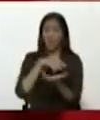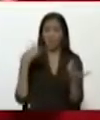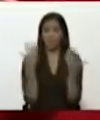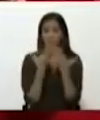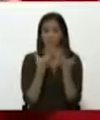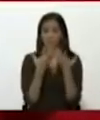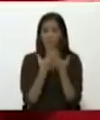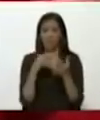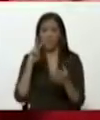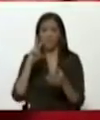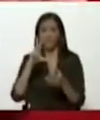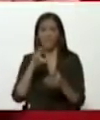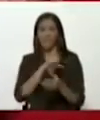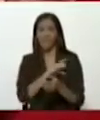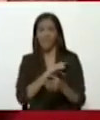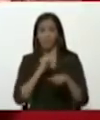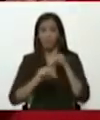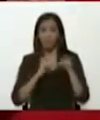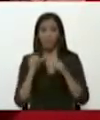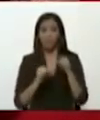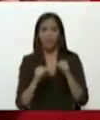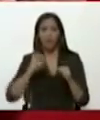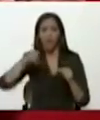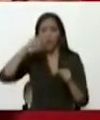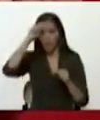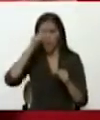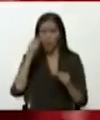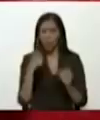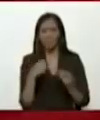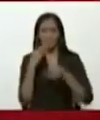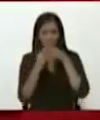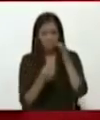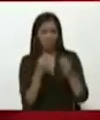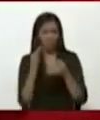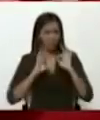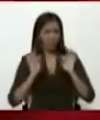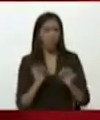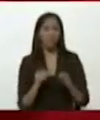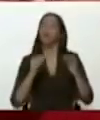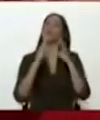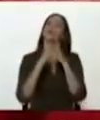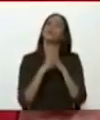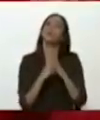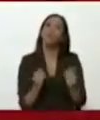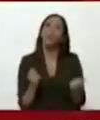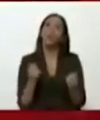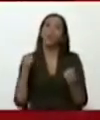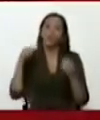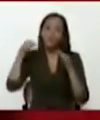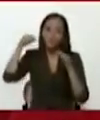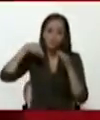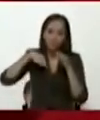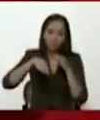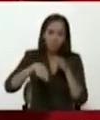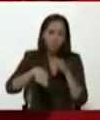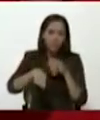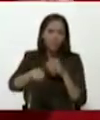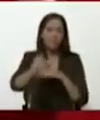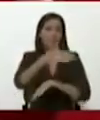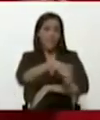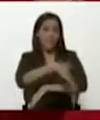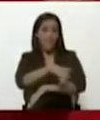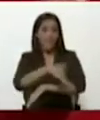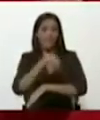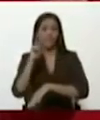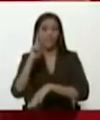carros en el Rincón del Tacita. Jorge Rodríguez lo explicó de esa manera. Todo el que bajara por el Rincón del Tacita, que es la boca de salida del 23 de